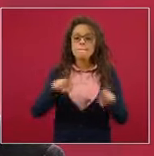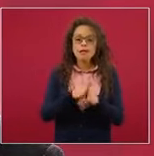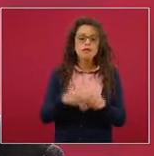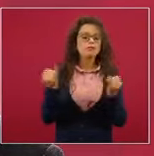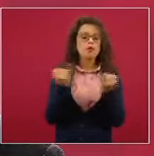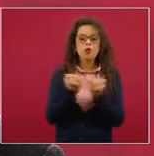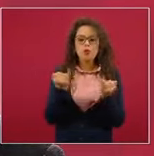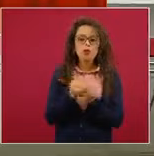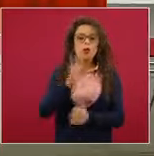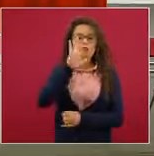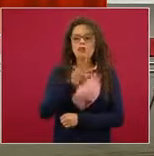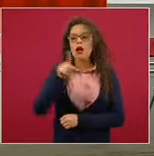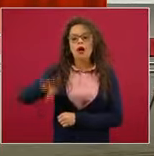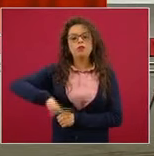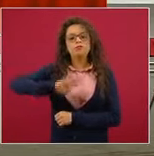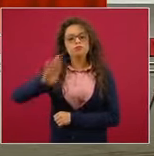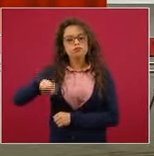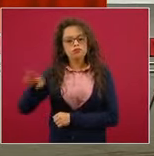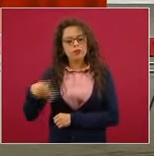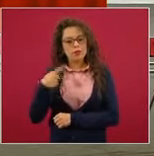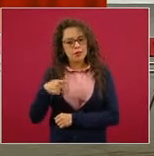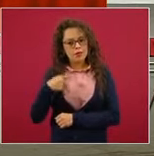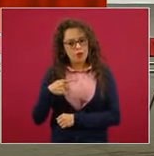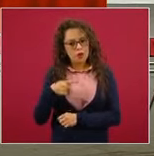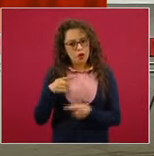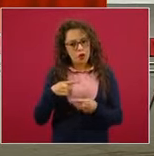entre ayer y hoy